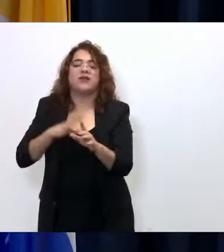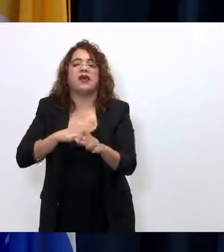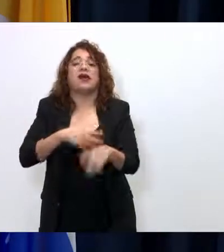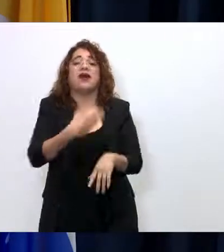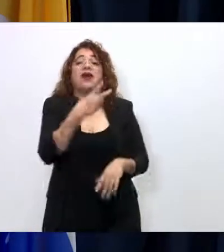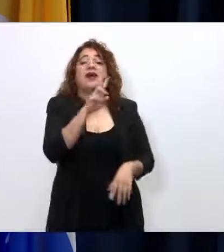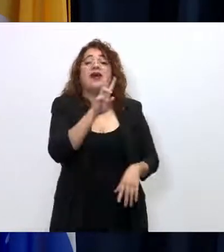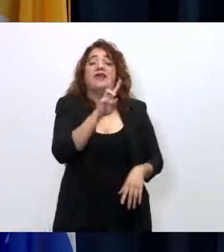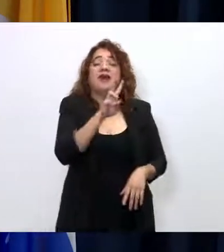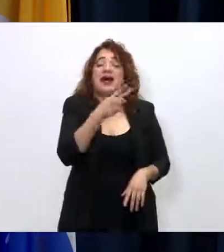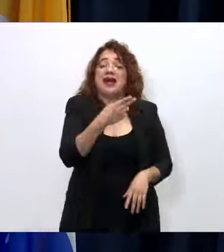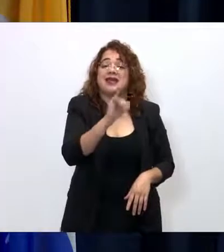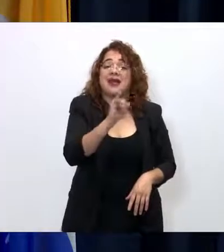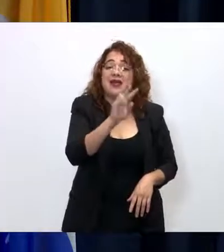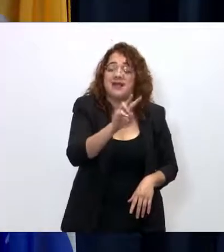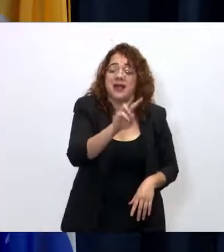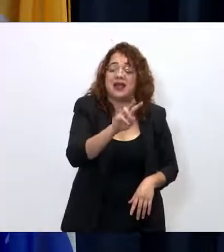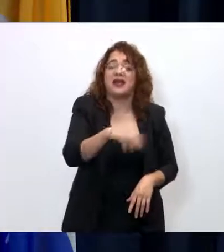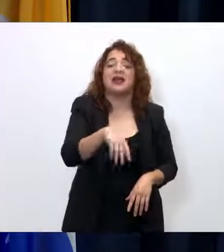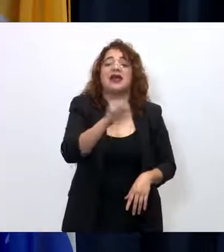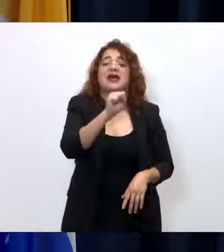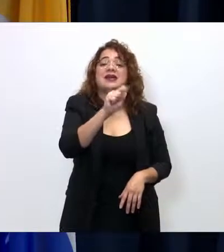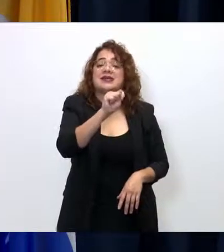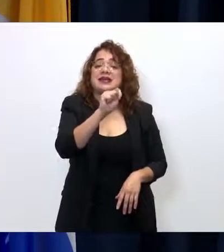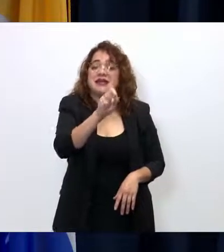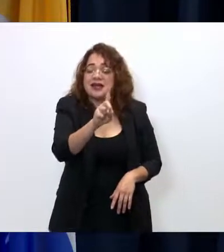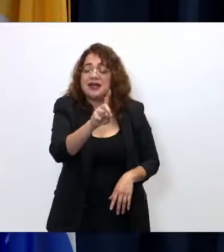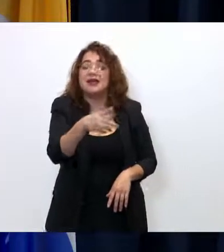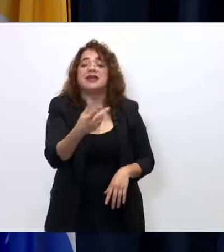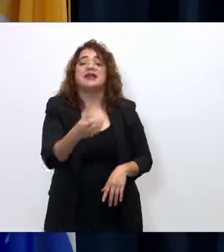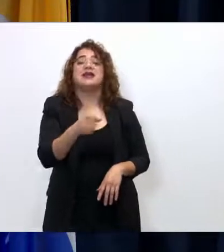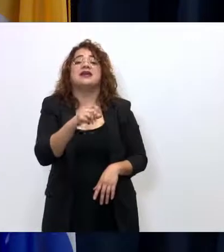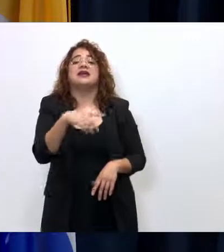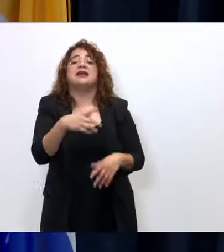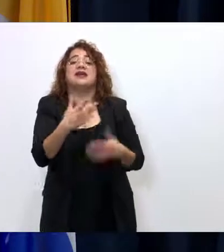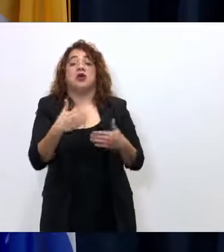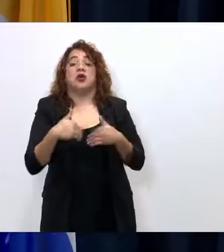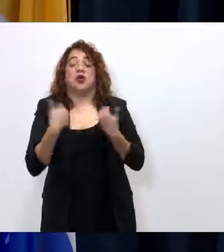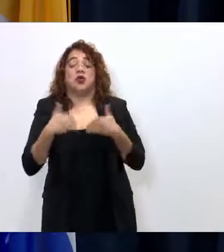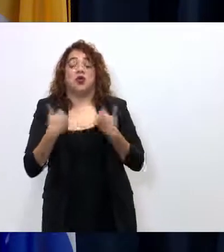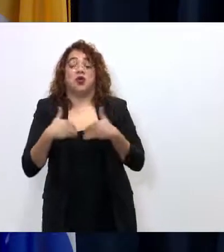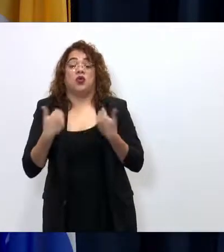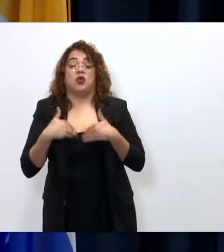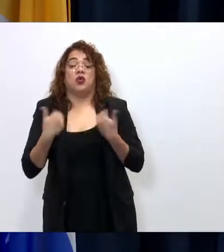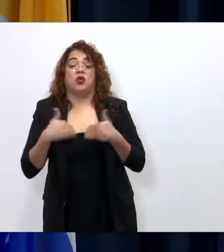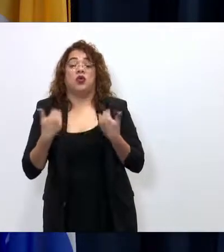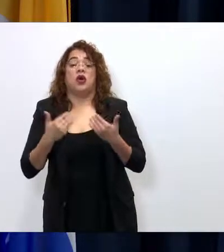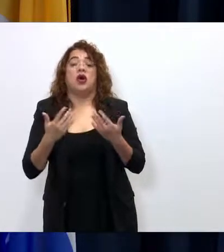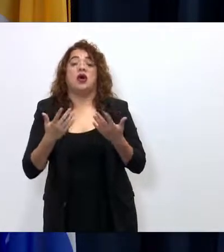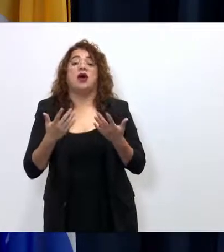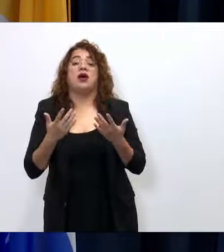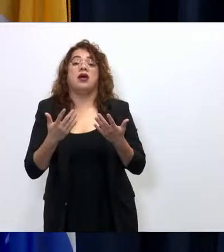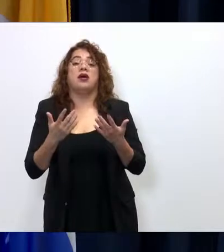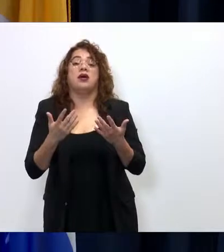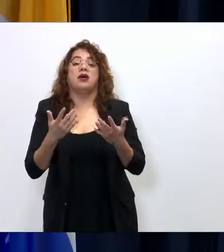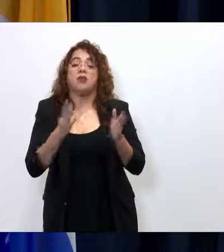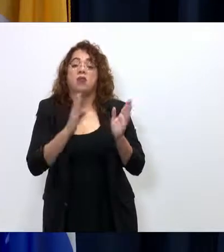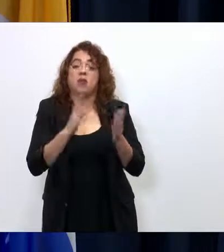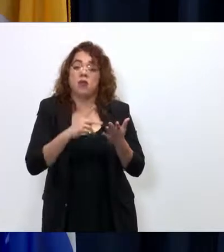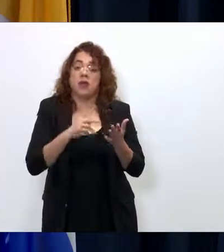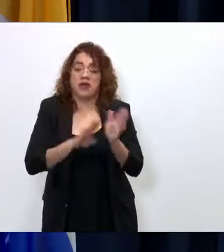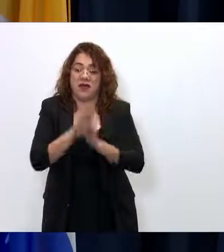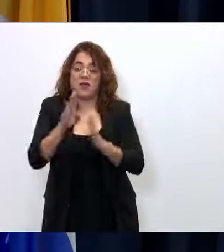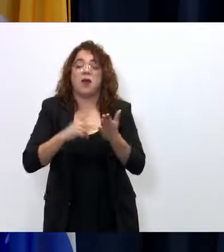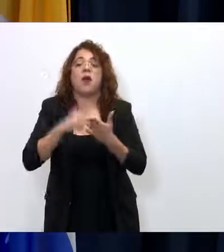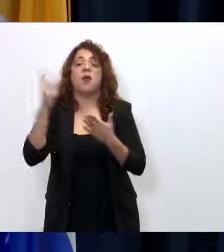ETS, brindar desarrollo juvenil y prevención de la violencia en nuestras comunidades y albergar a las